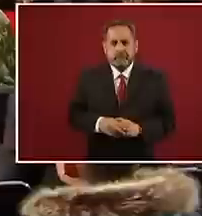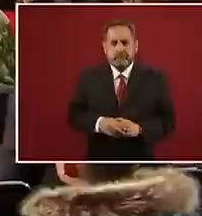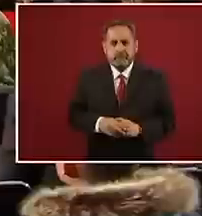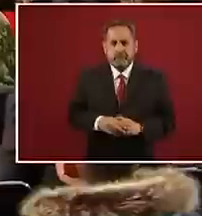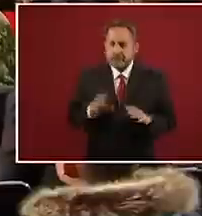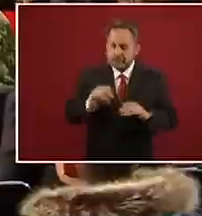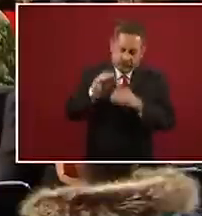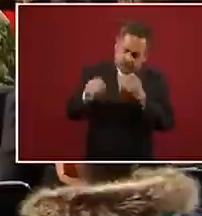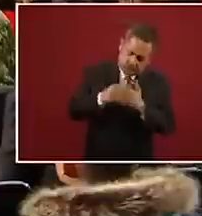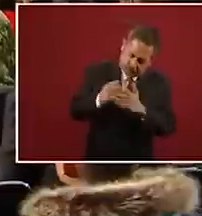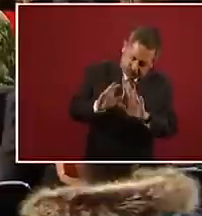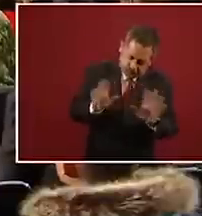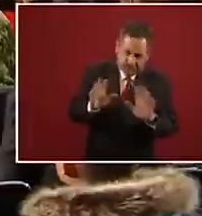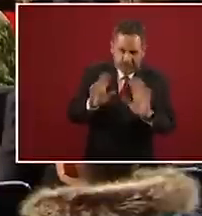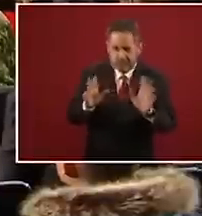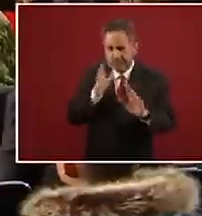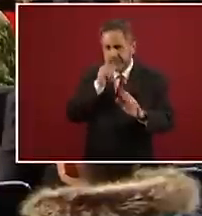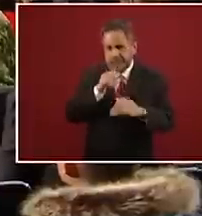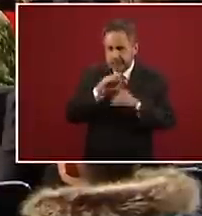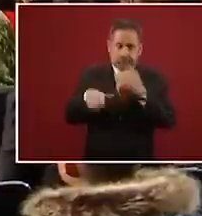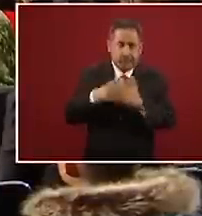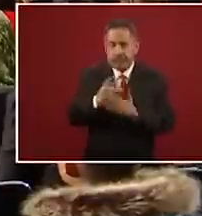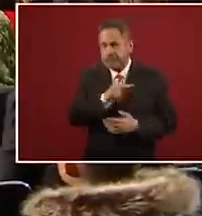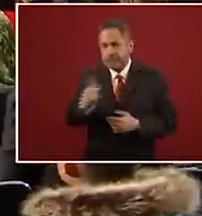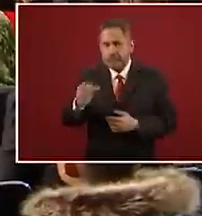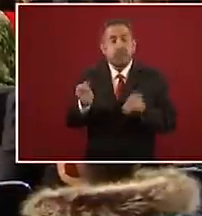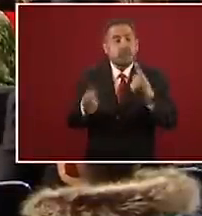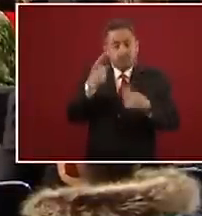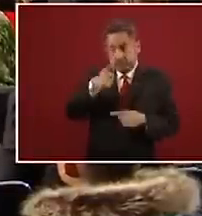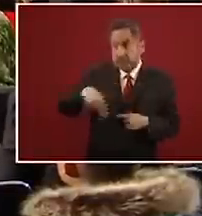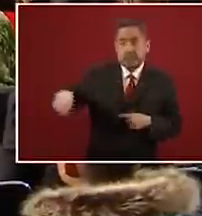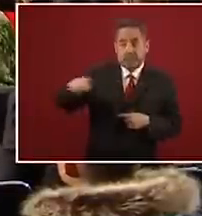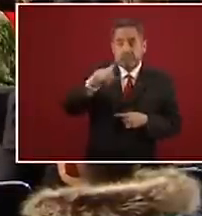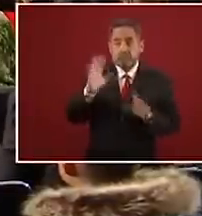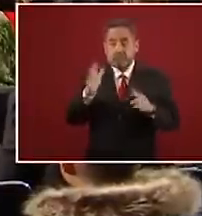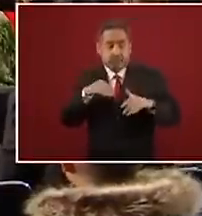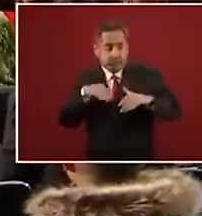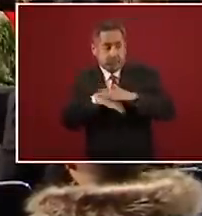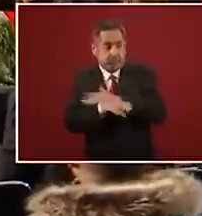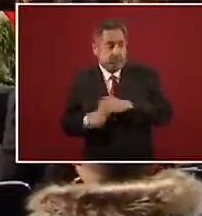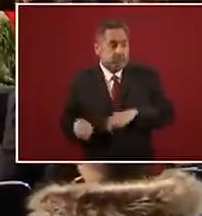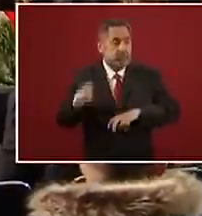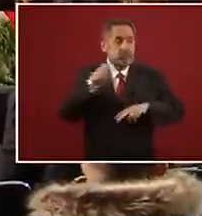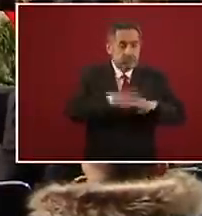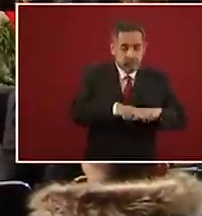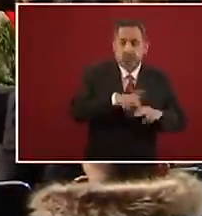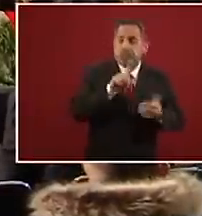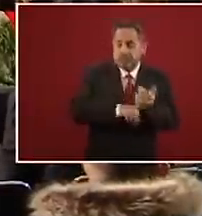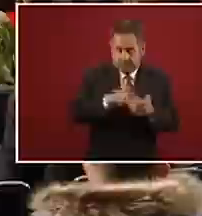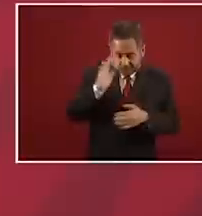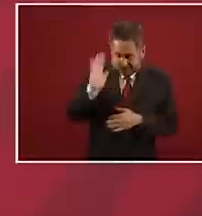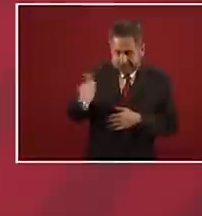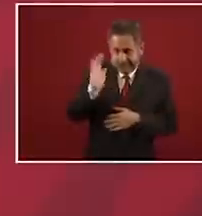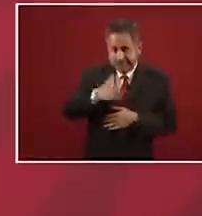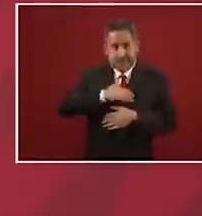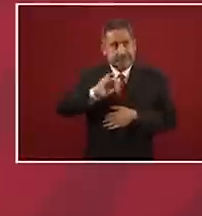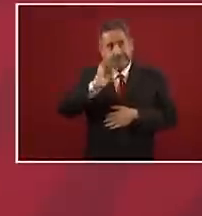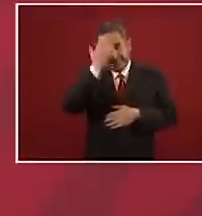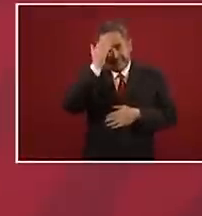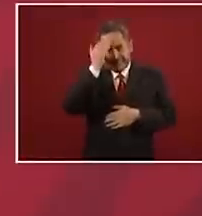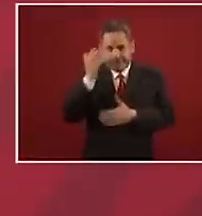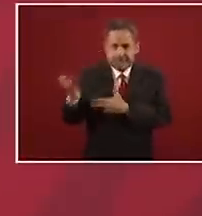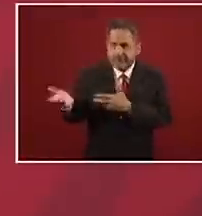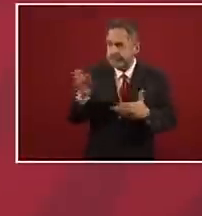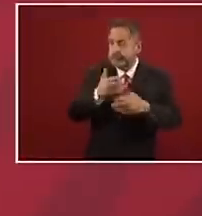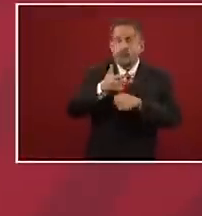Digo no todos, pues, o sea, no puedo generalizar, pero sí lo subieron, o sea, sí, hay constancia de que fueron, ¿sí? Les dijeron nada